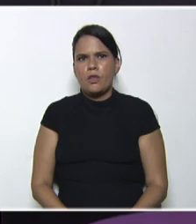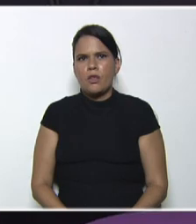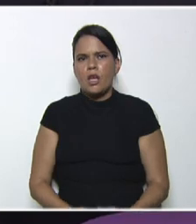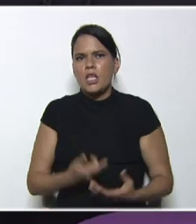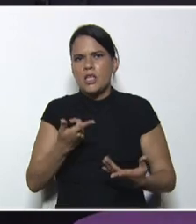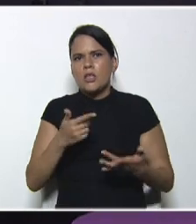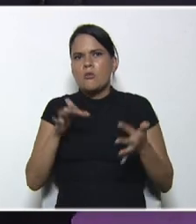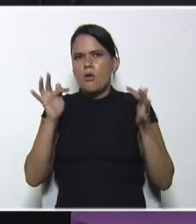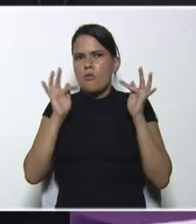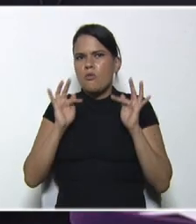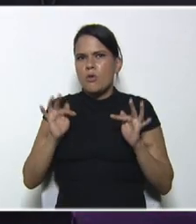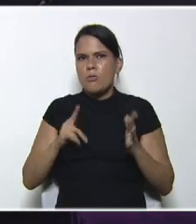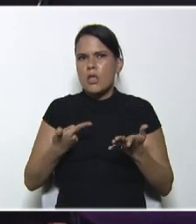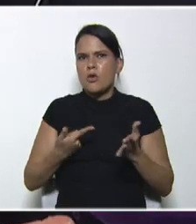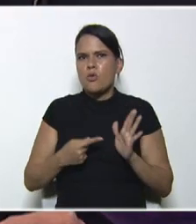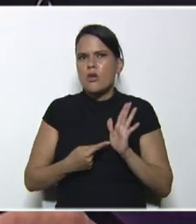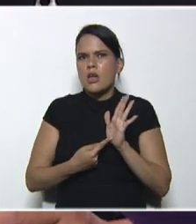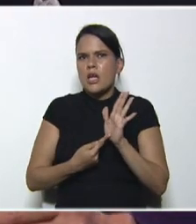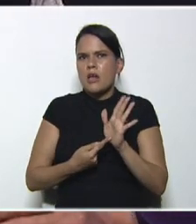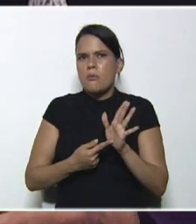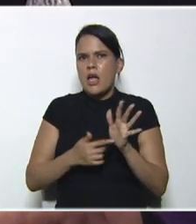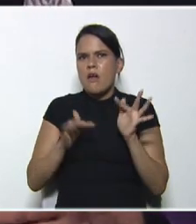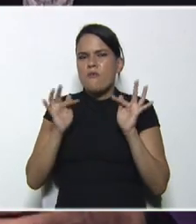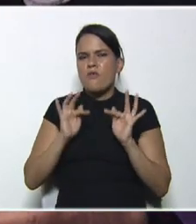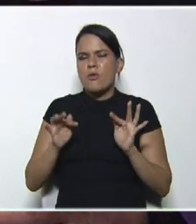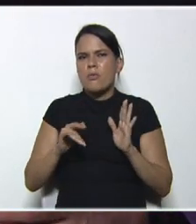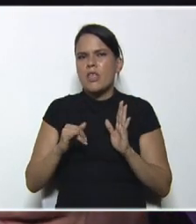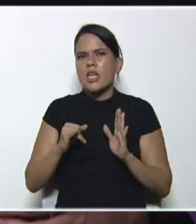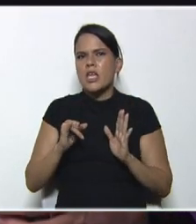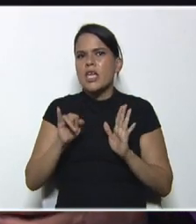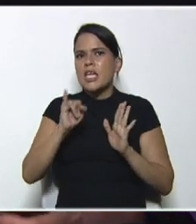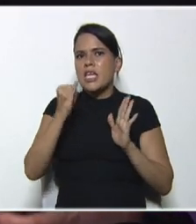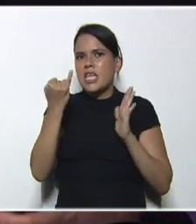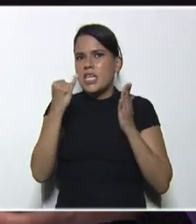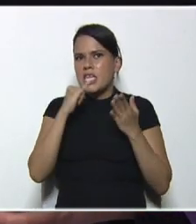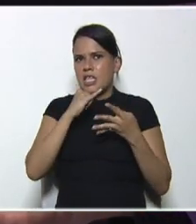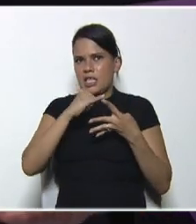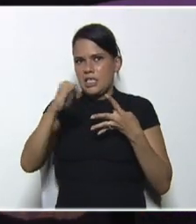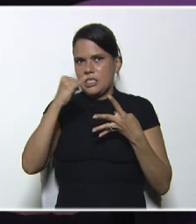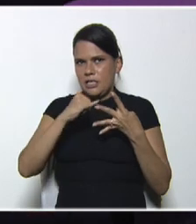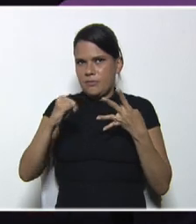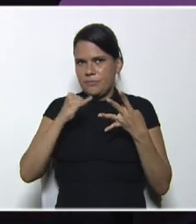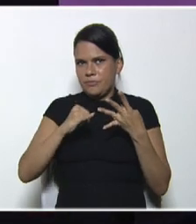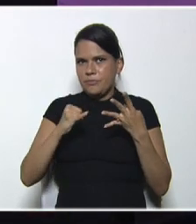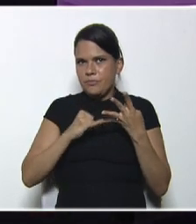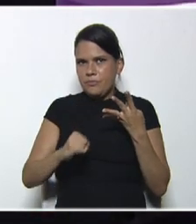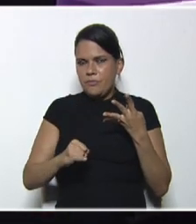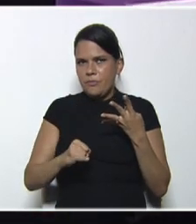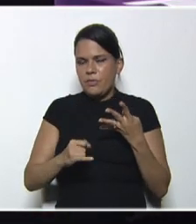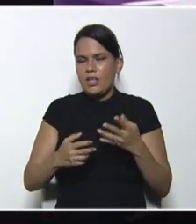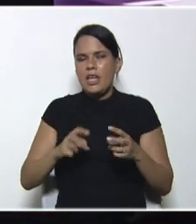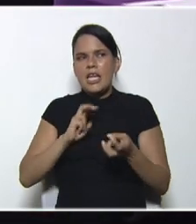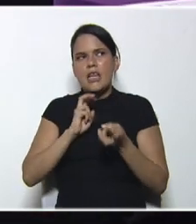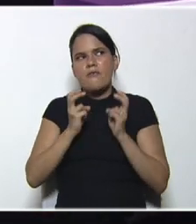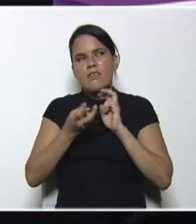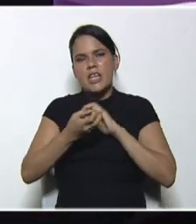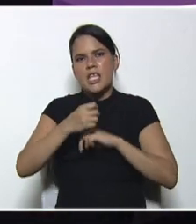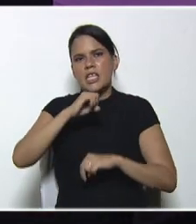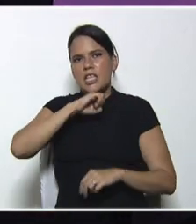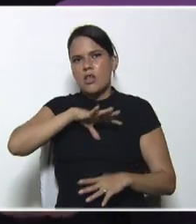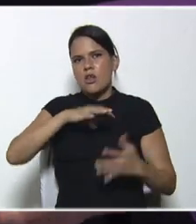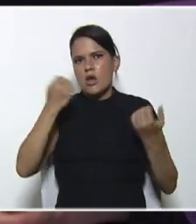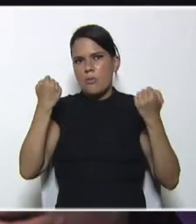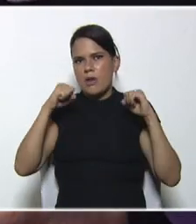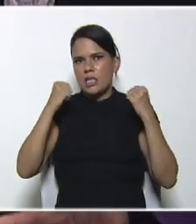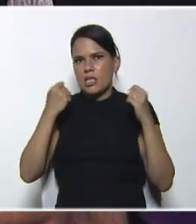el modelo de un esquema en forma de índice, tomando en cuenta ese referente teórico práctico de los cambios de